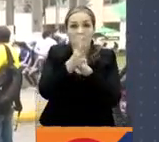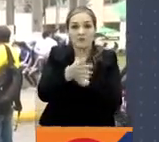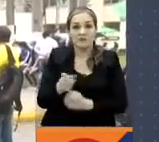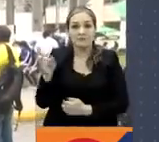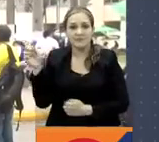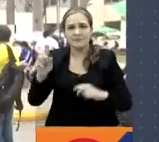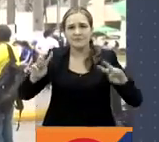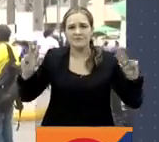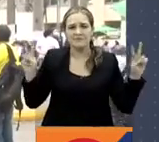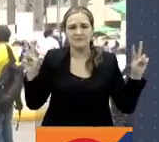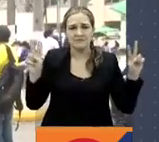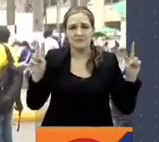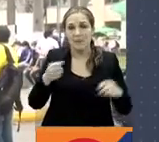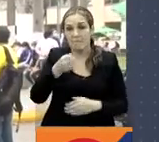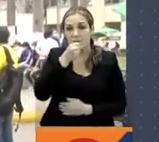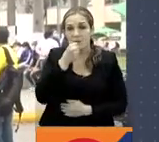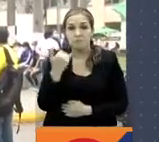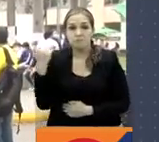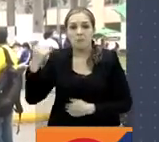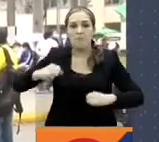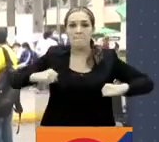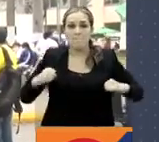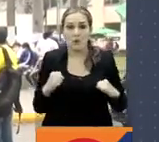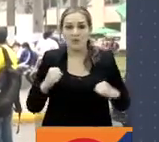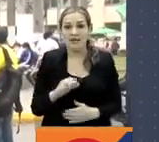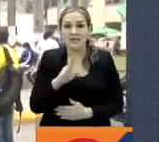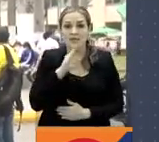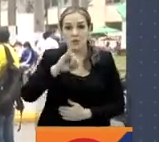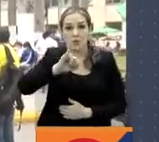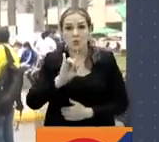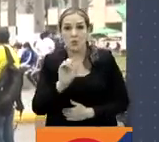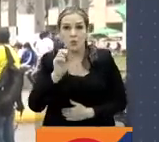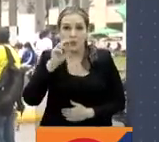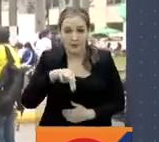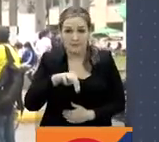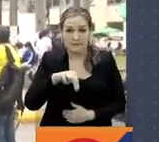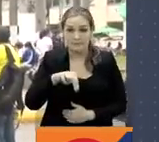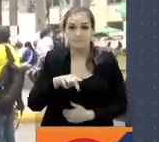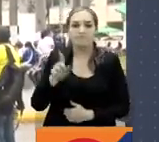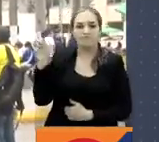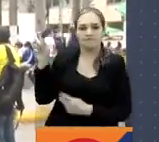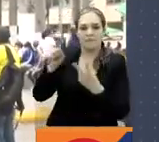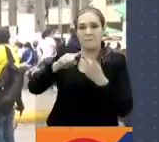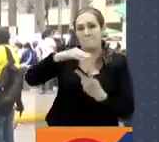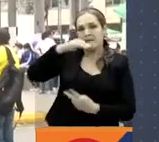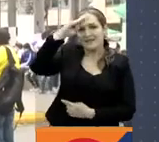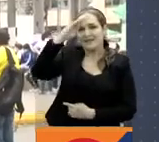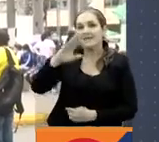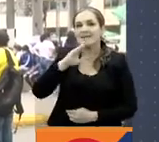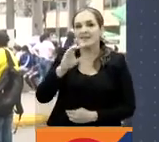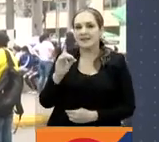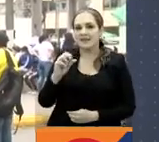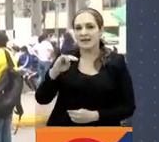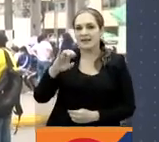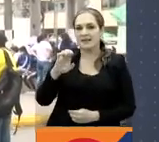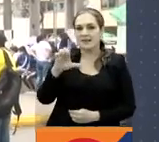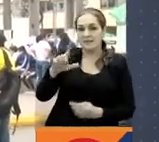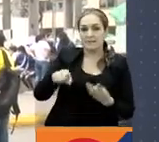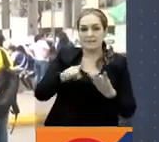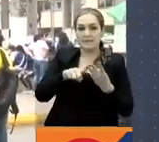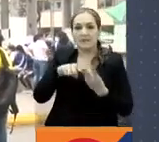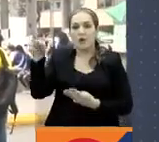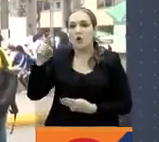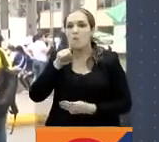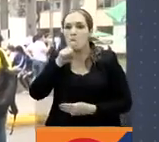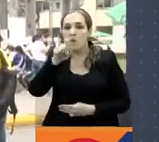con nuestros periodistas. En Bogotá, Juan Sebastián Amaya, desde el centro de la ciudad. En Medellín, Daniel Cañas. Y en Bucaramanga,